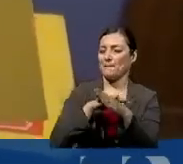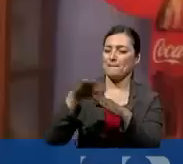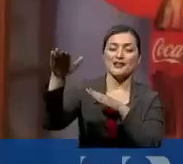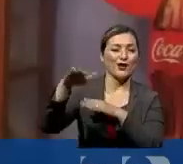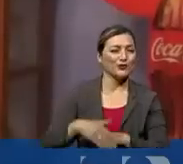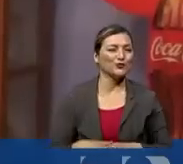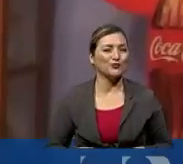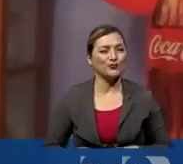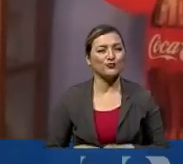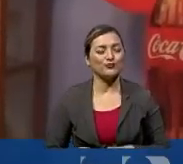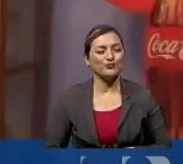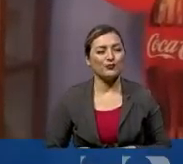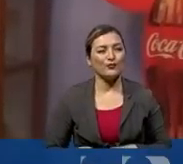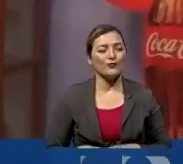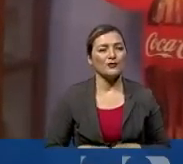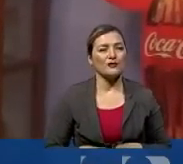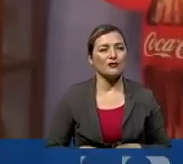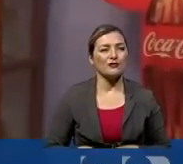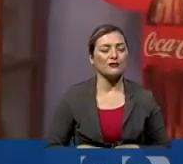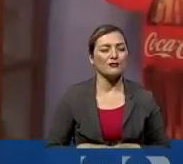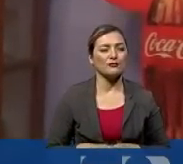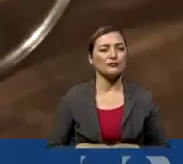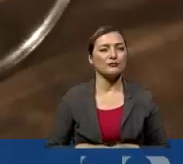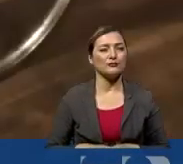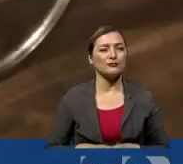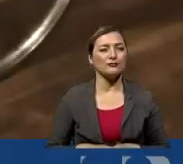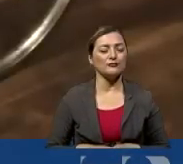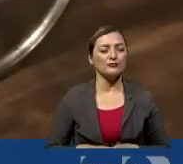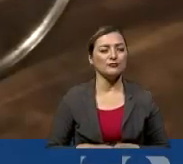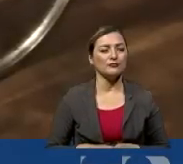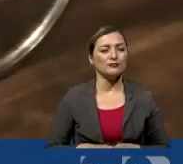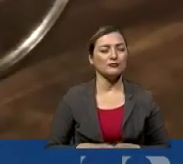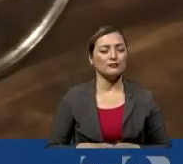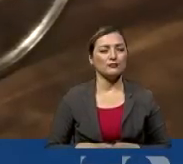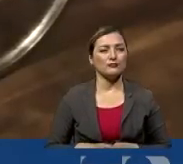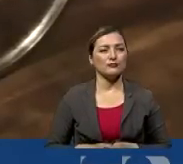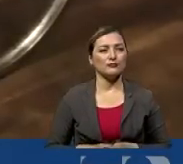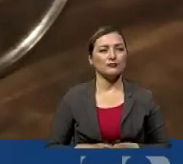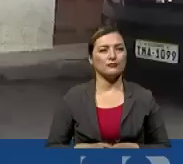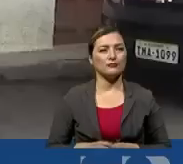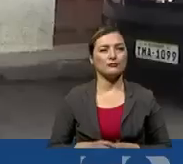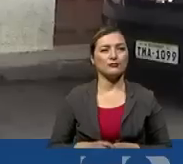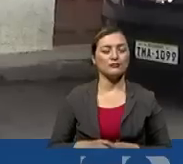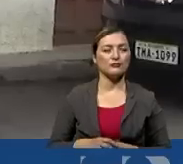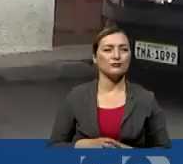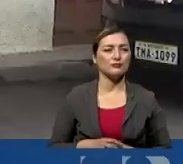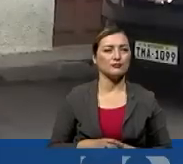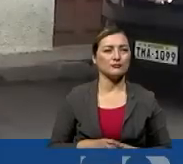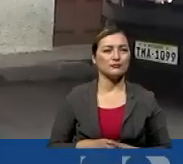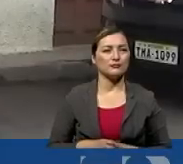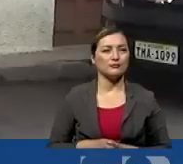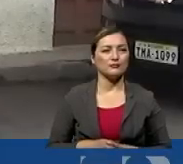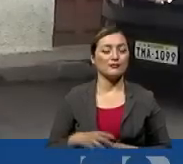invitados. En Tungurahua, con imágenes de Washington Granda, Edith Jácome, 24 horas. Y Agustín, le